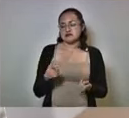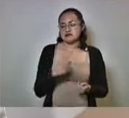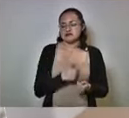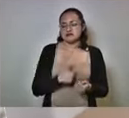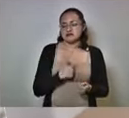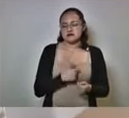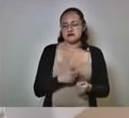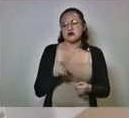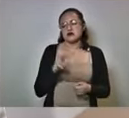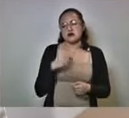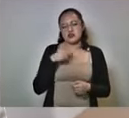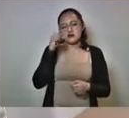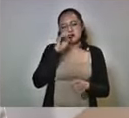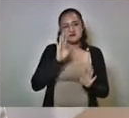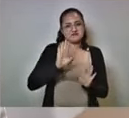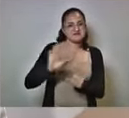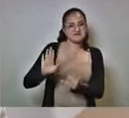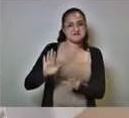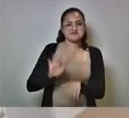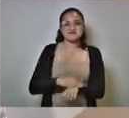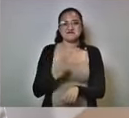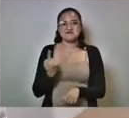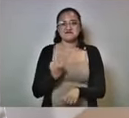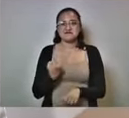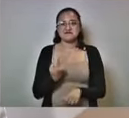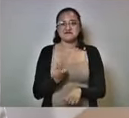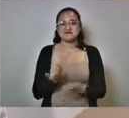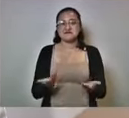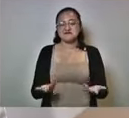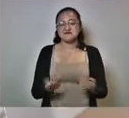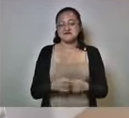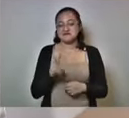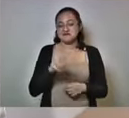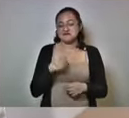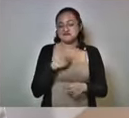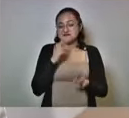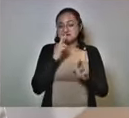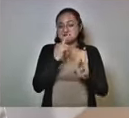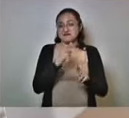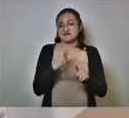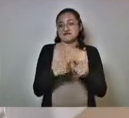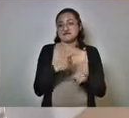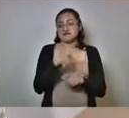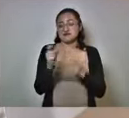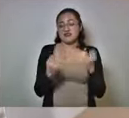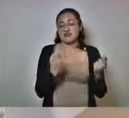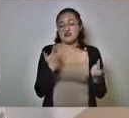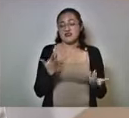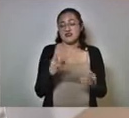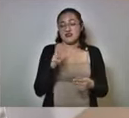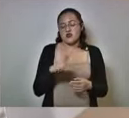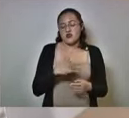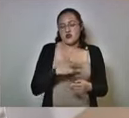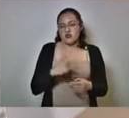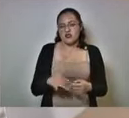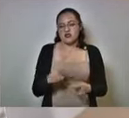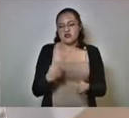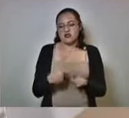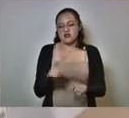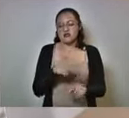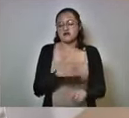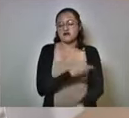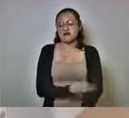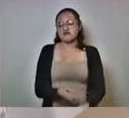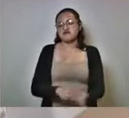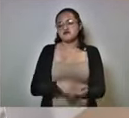ahí no vamos a dar opinión, porque finalmente somos respetuosos de las expresiones de dolor de los